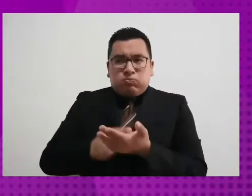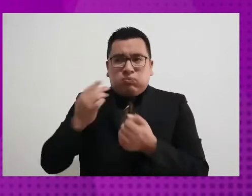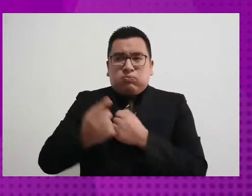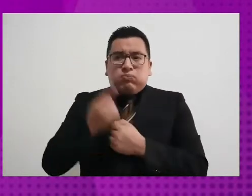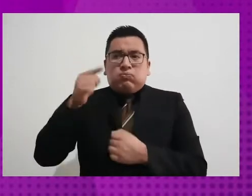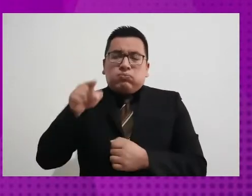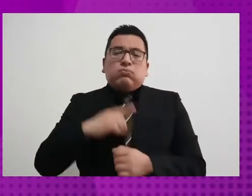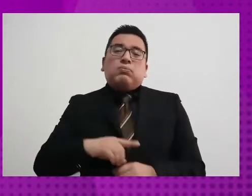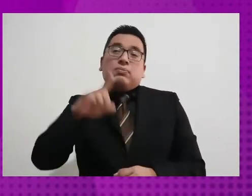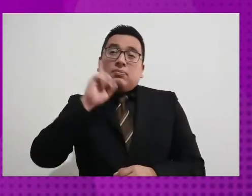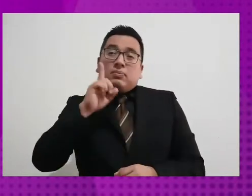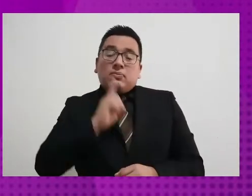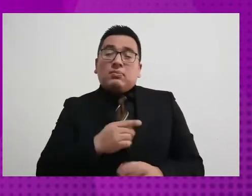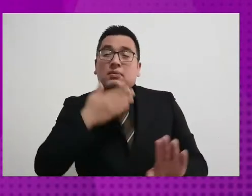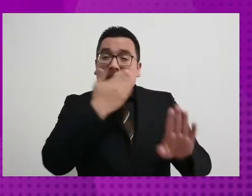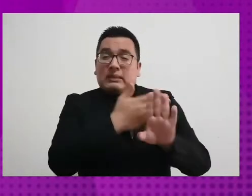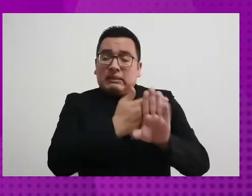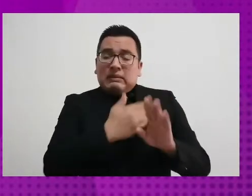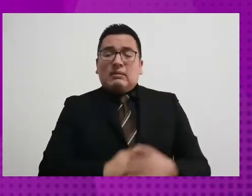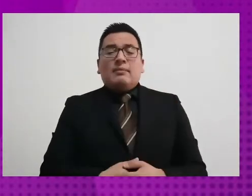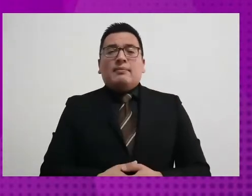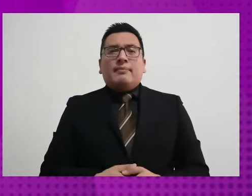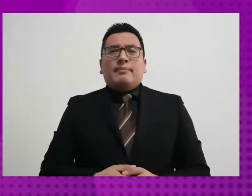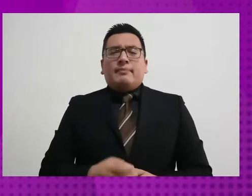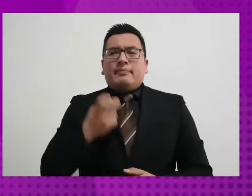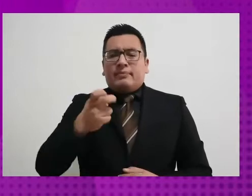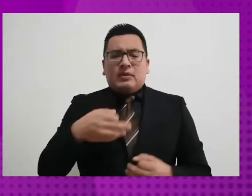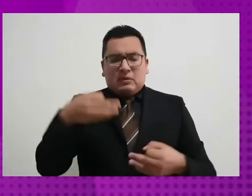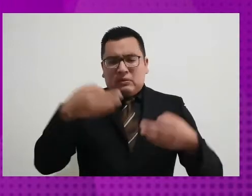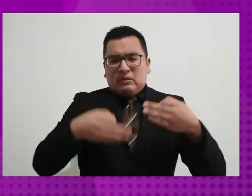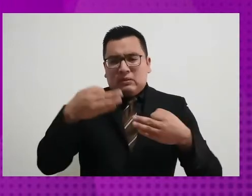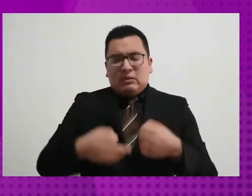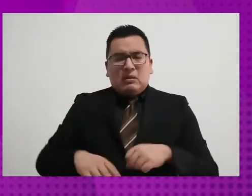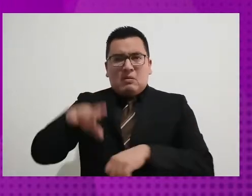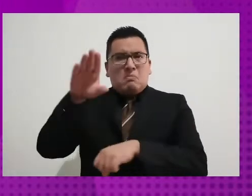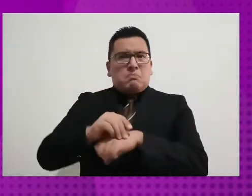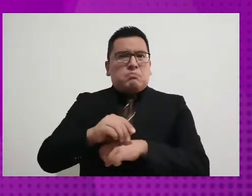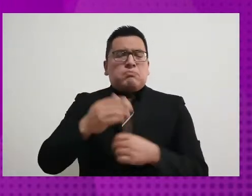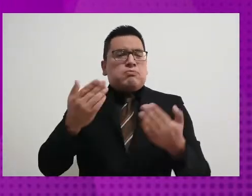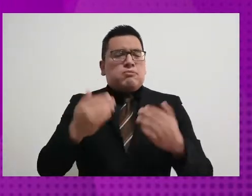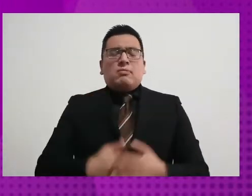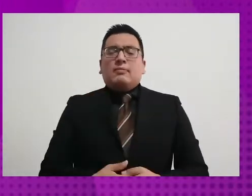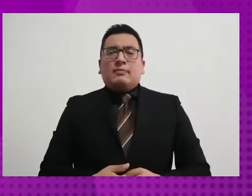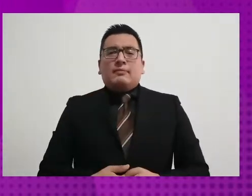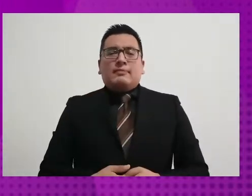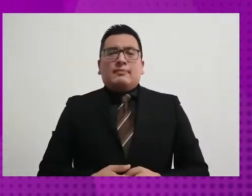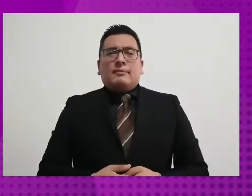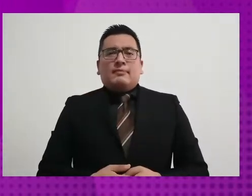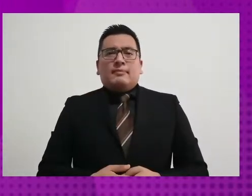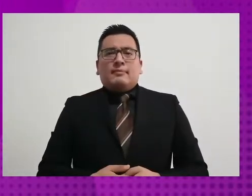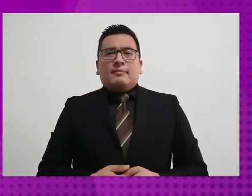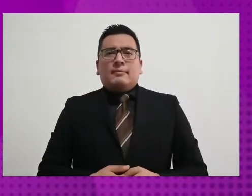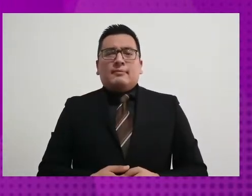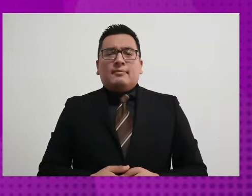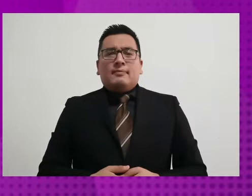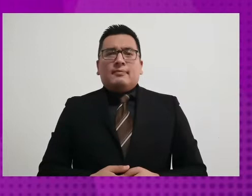por violencia política en razón de género, por lo que esa sala, y después confirmado por la Sala Superior, determinó claramente